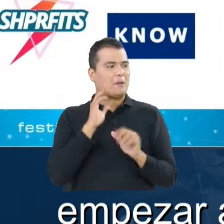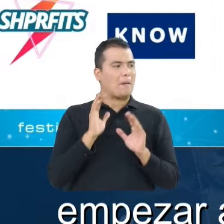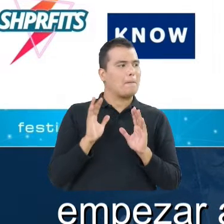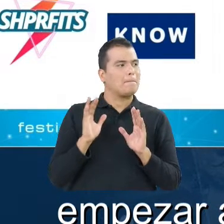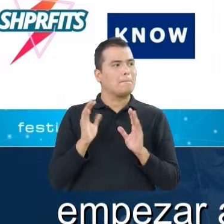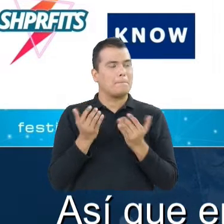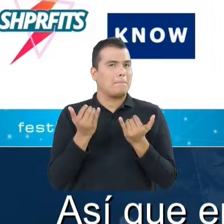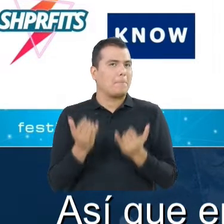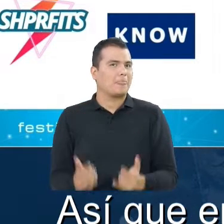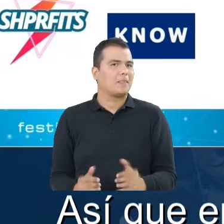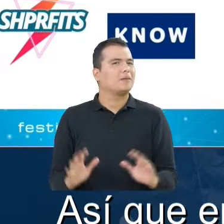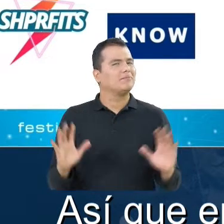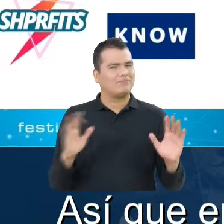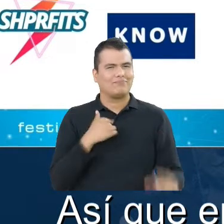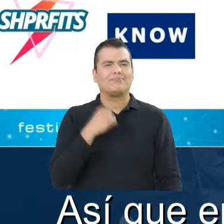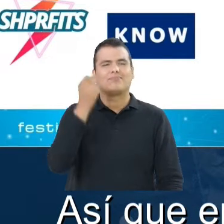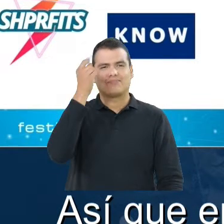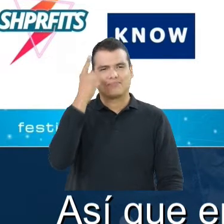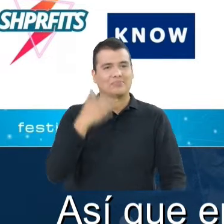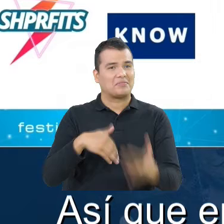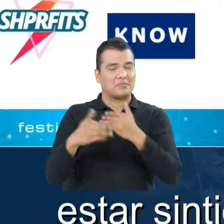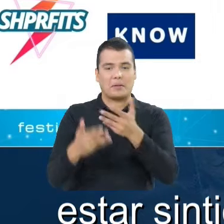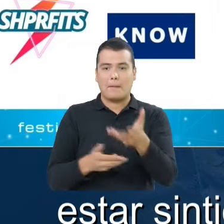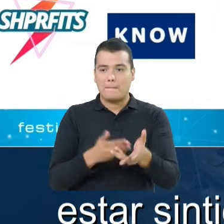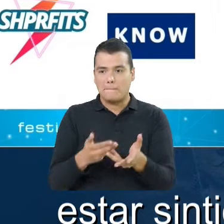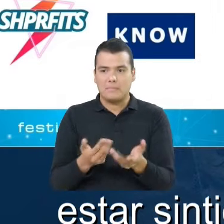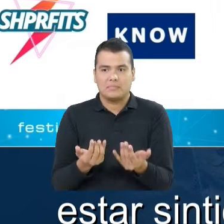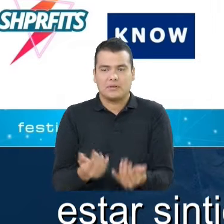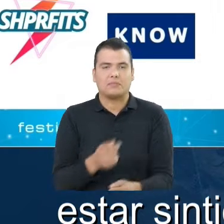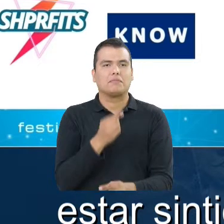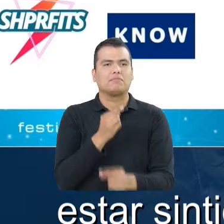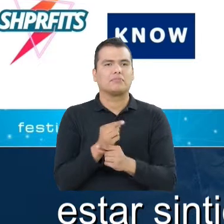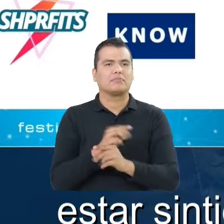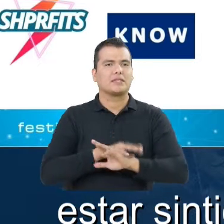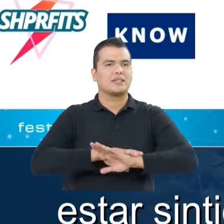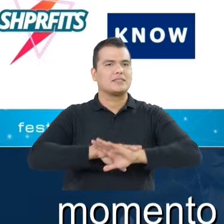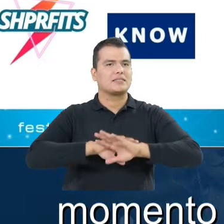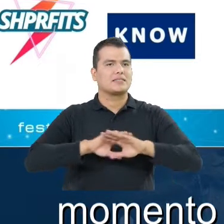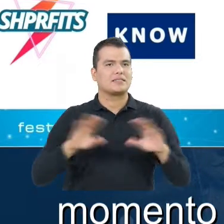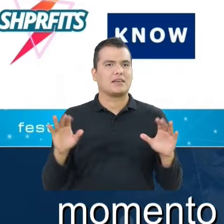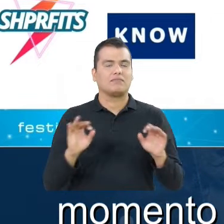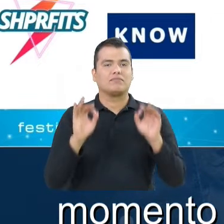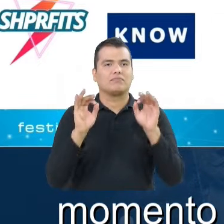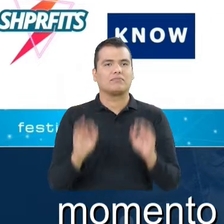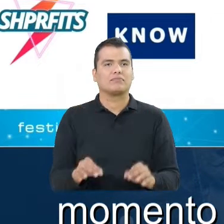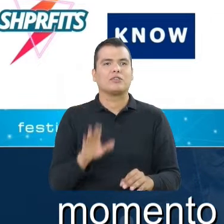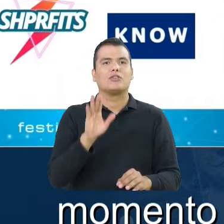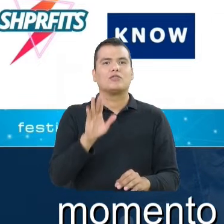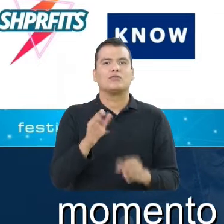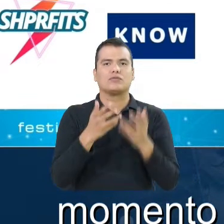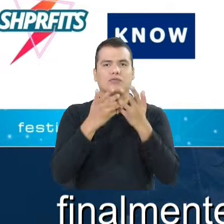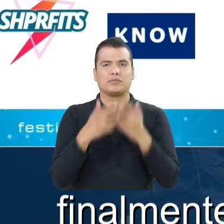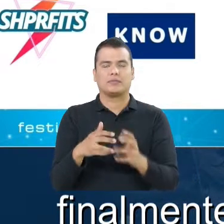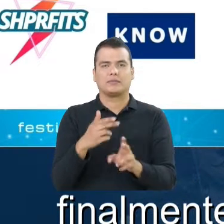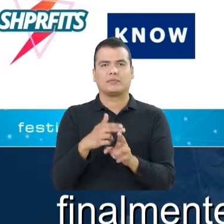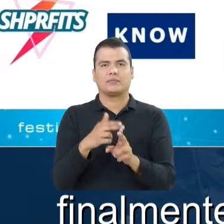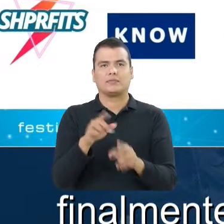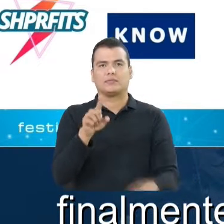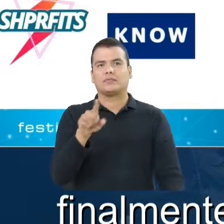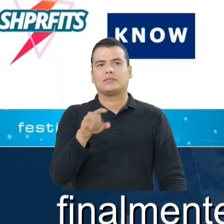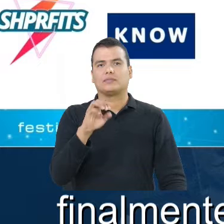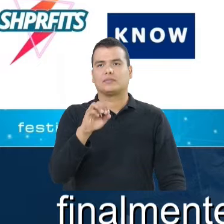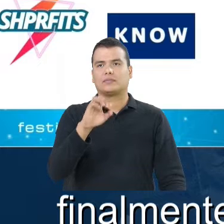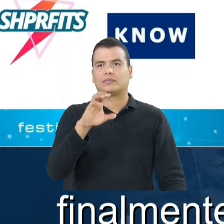este momento, porque también pasé por ahí. Y finalmente, pues soy el CEO de Social Kick. Es una compañía que se dedica a